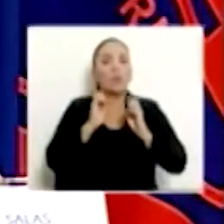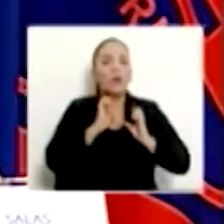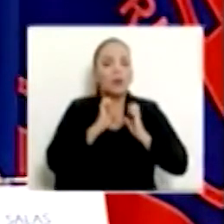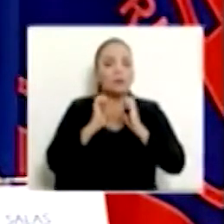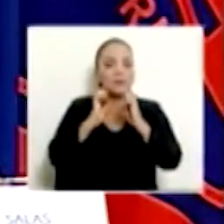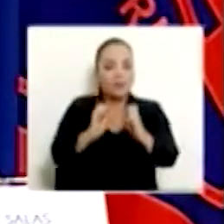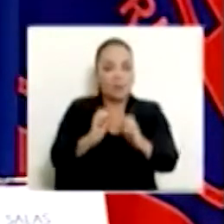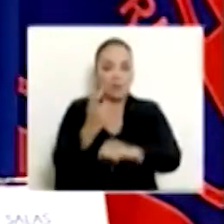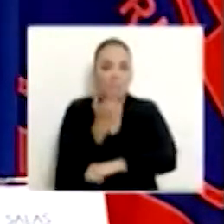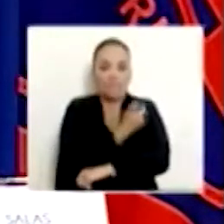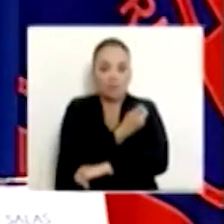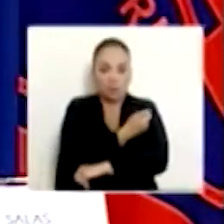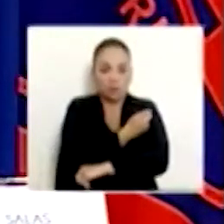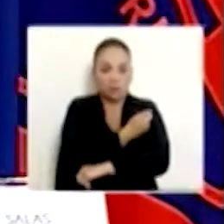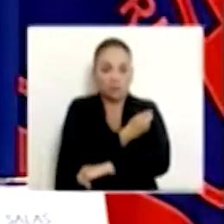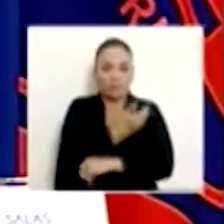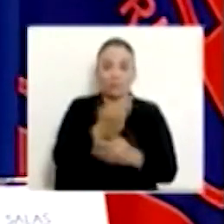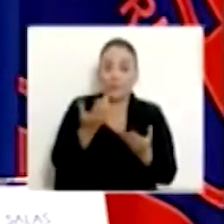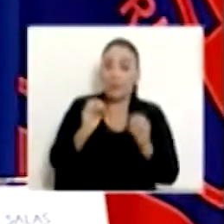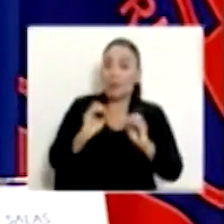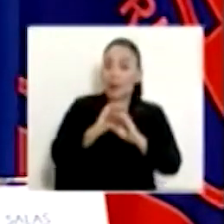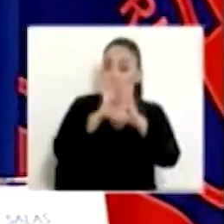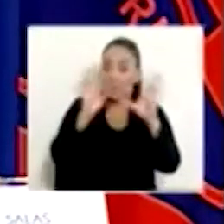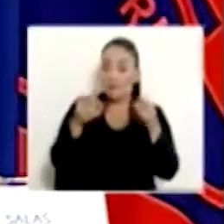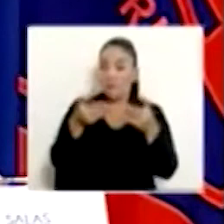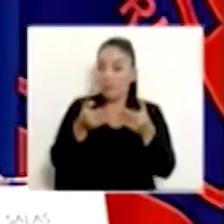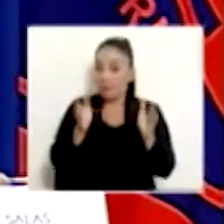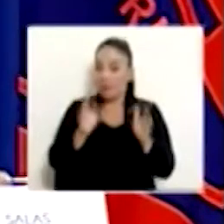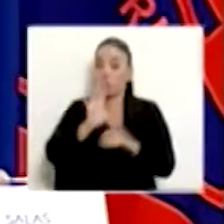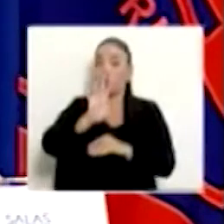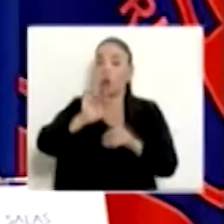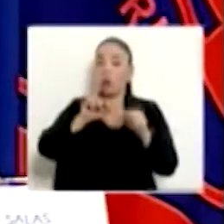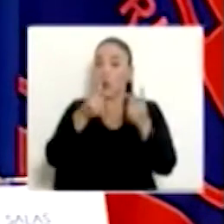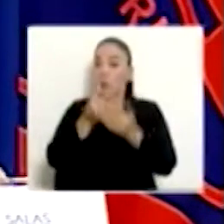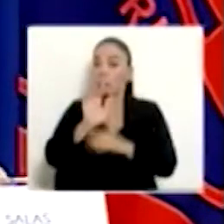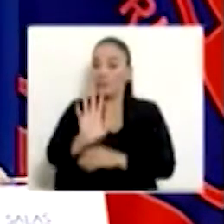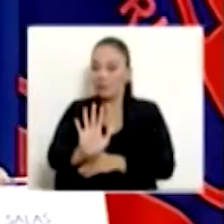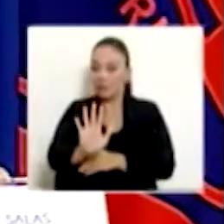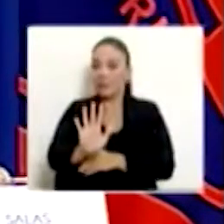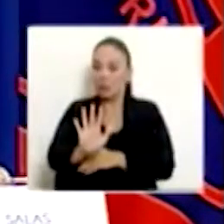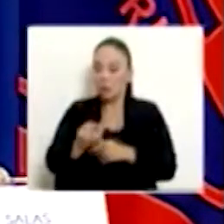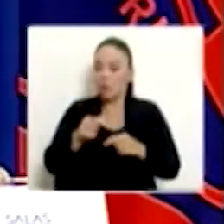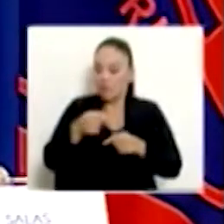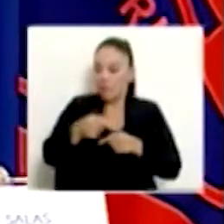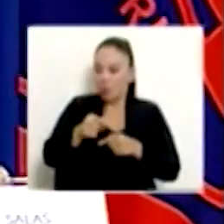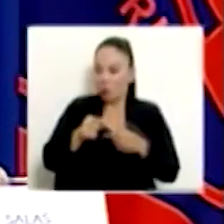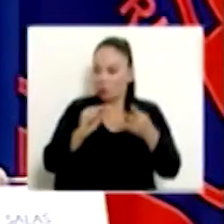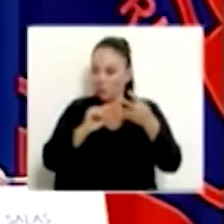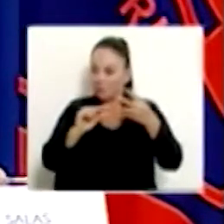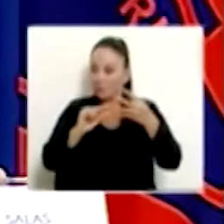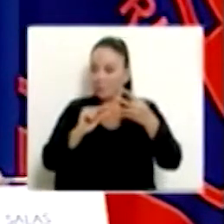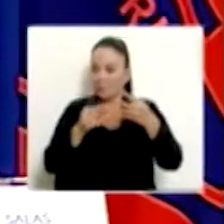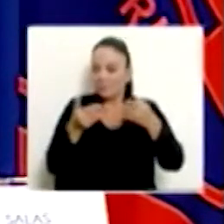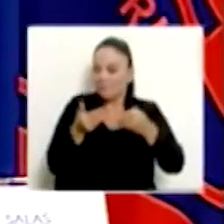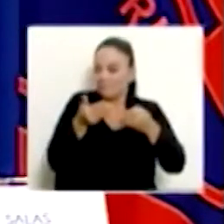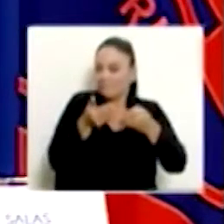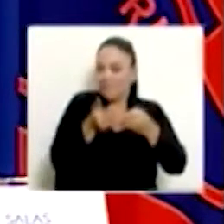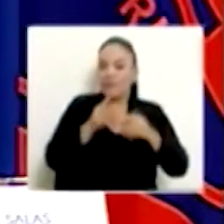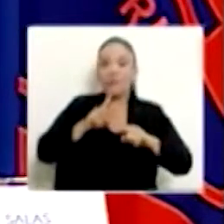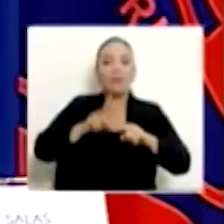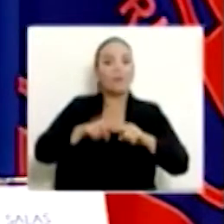vacunación y es claro que esta apertura del grupo 5 que la vemos ya cada vez más cercana depende de la